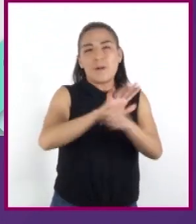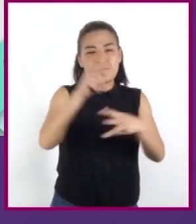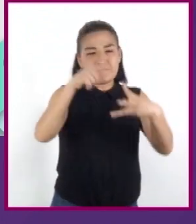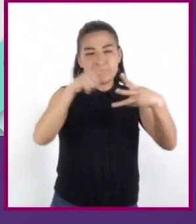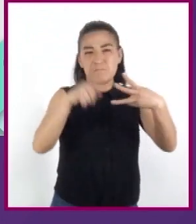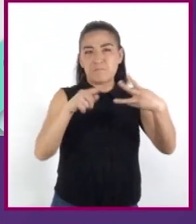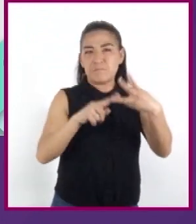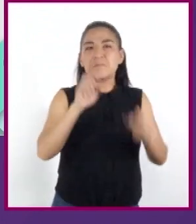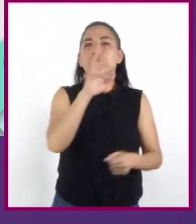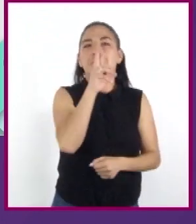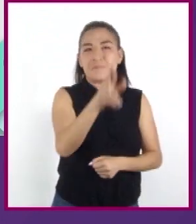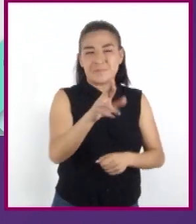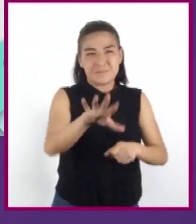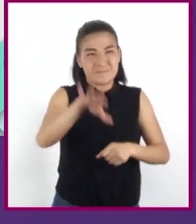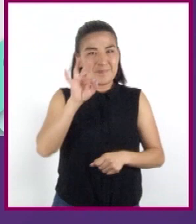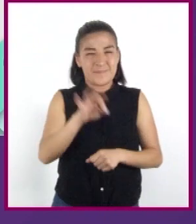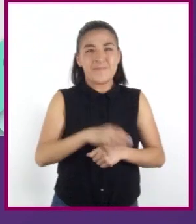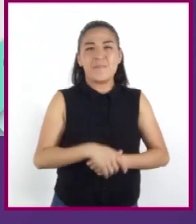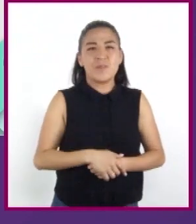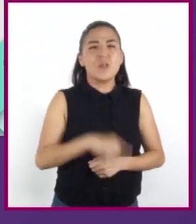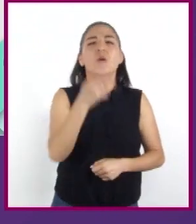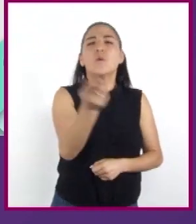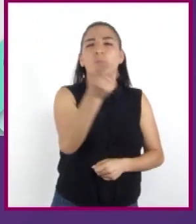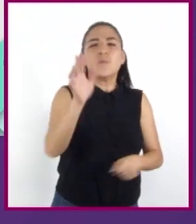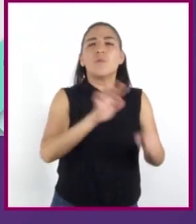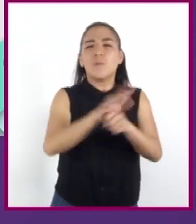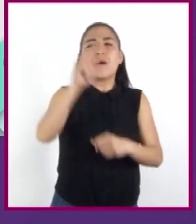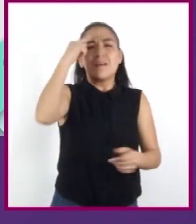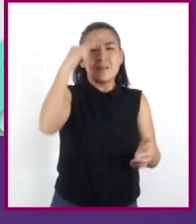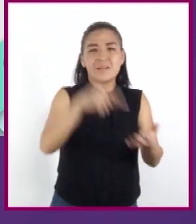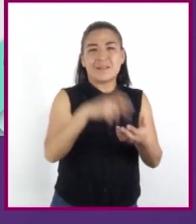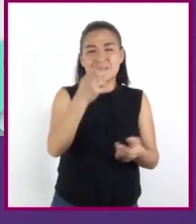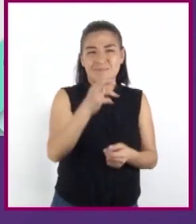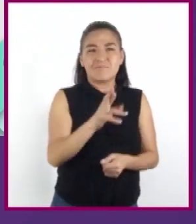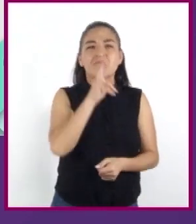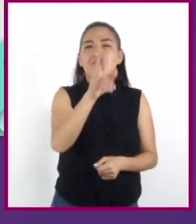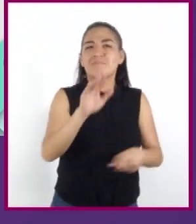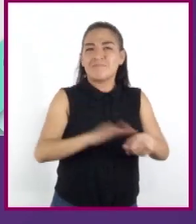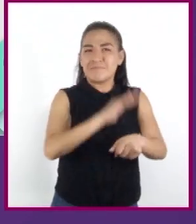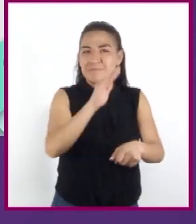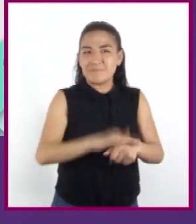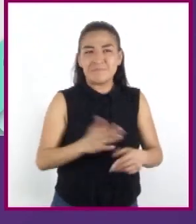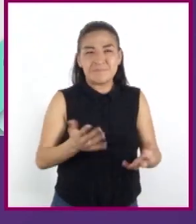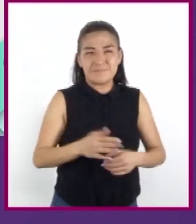respuesta. ¿Cuáles creen ustedes que sean la respuesta correcta?